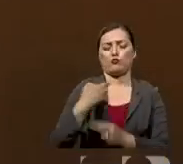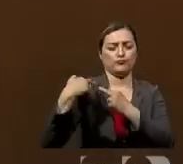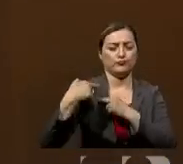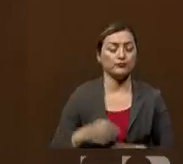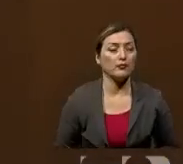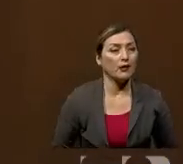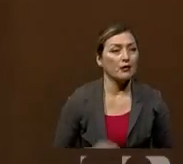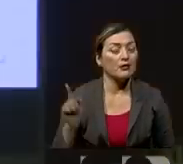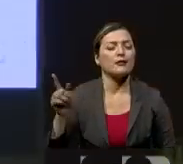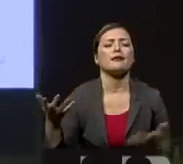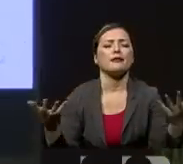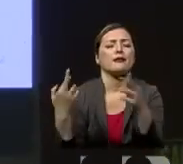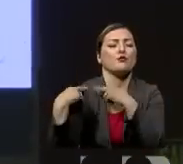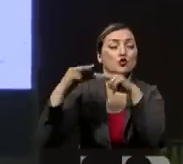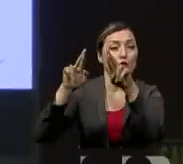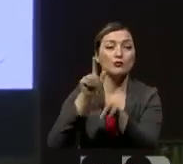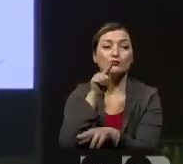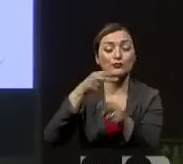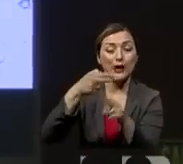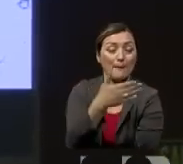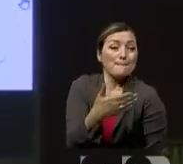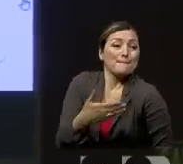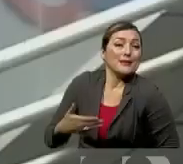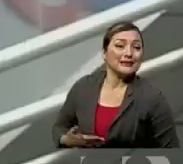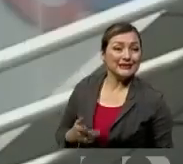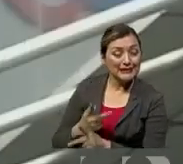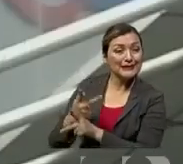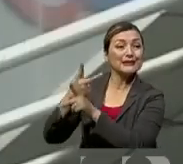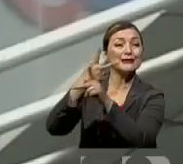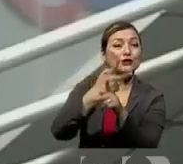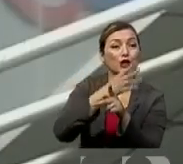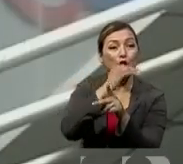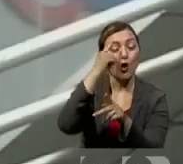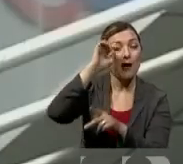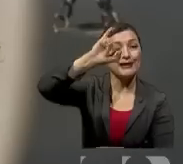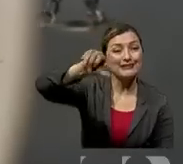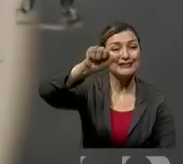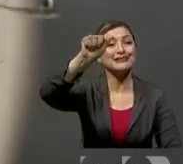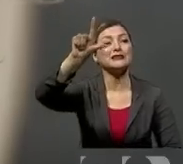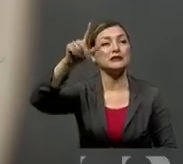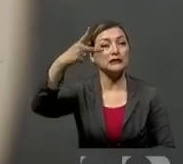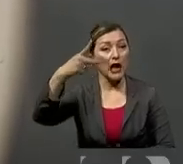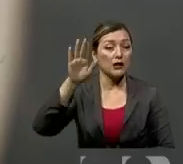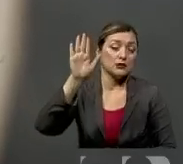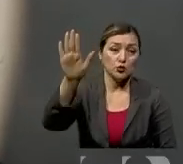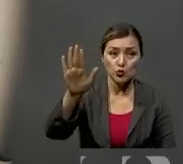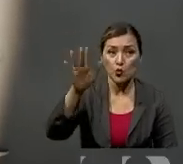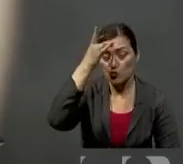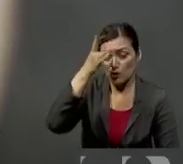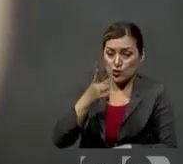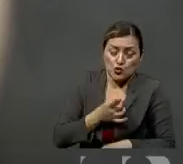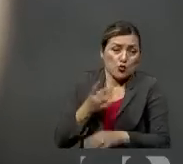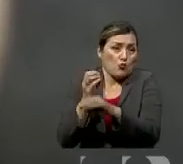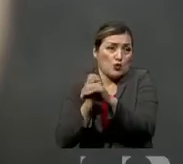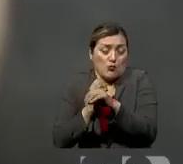interpelados endosaron gran parte de la responsabilidad al expresidente de la Judicatura, el correísta Gustavo Yalc, que sus decisiones les obligaron a